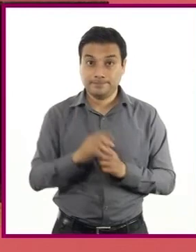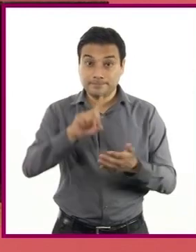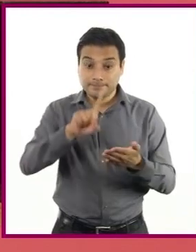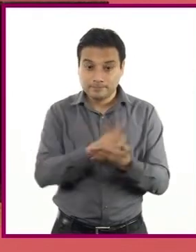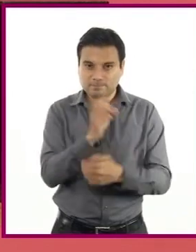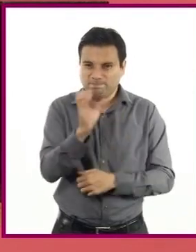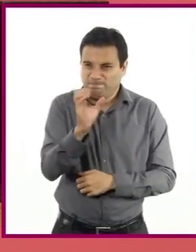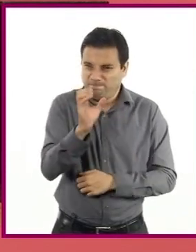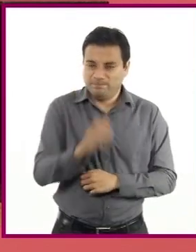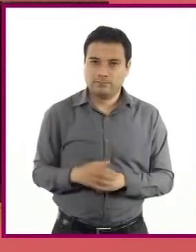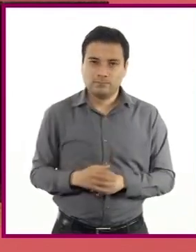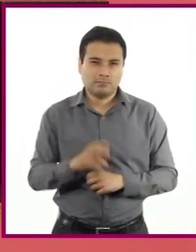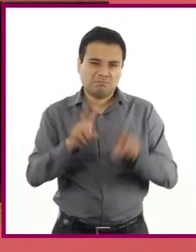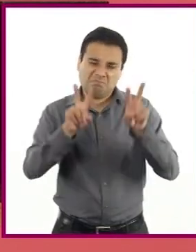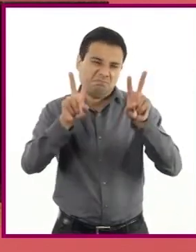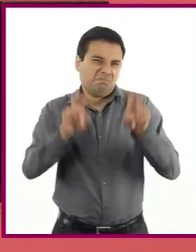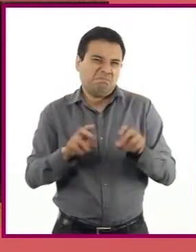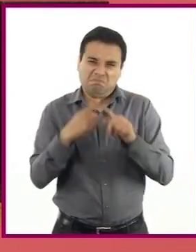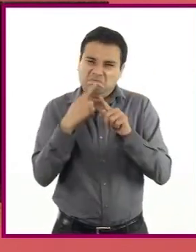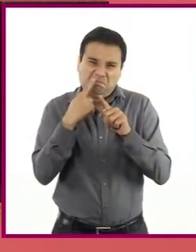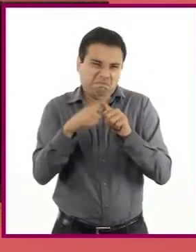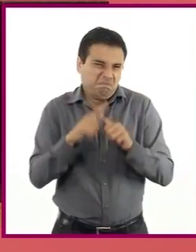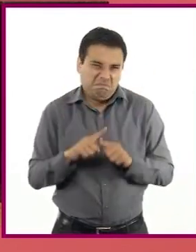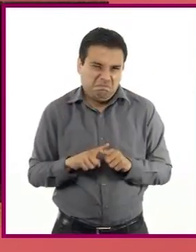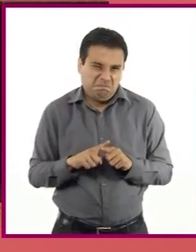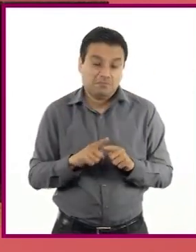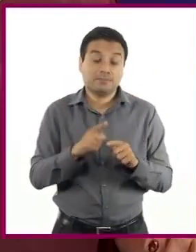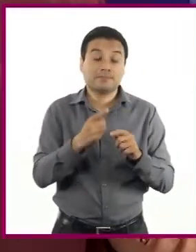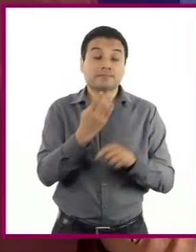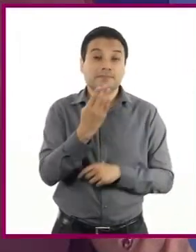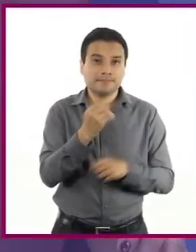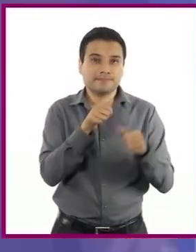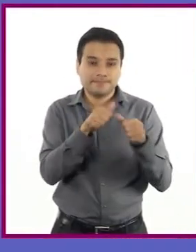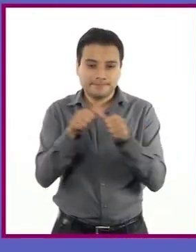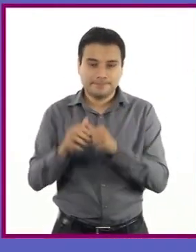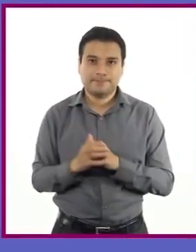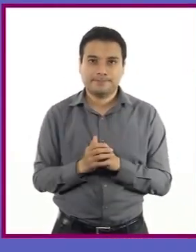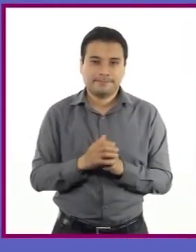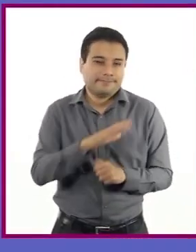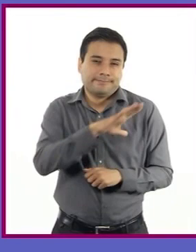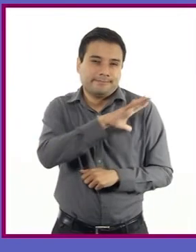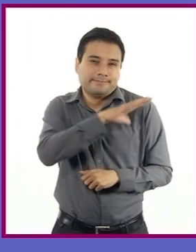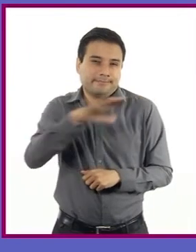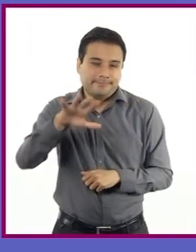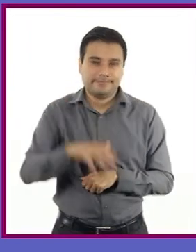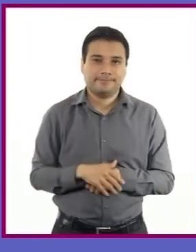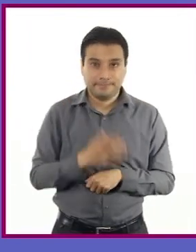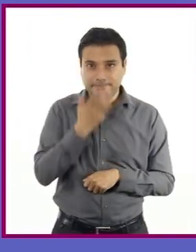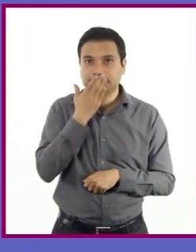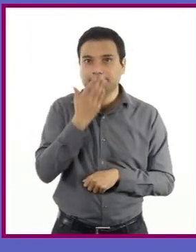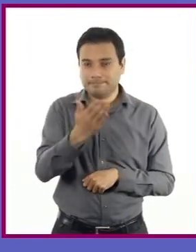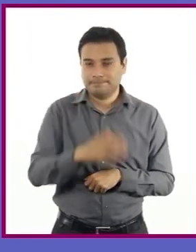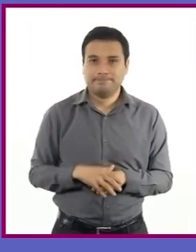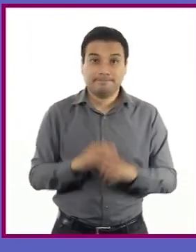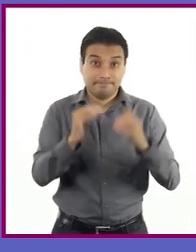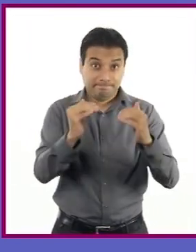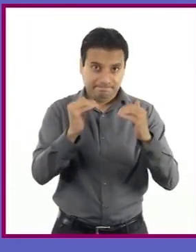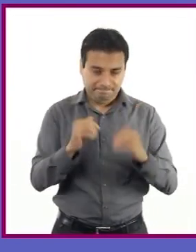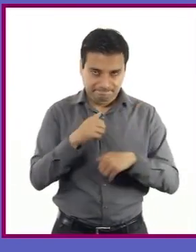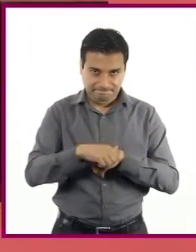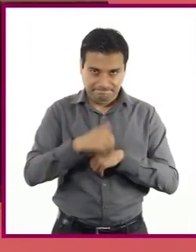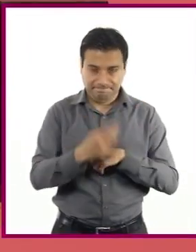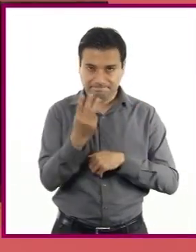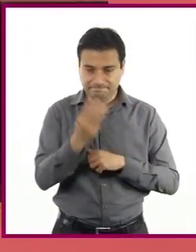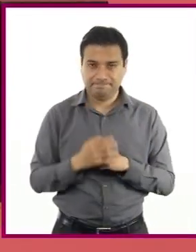Enciclopedias que comprenden un conjunto variado de temas, 9 letras. Generales. Sí. 3. Conjunto